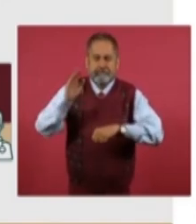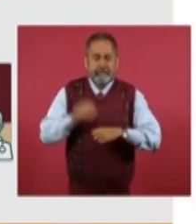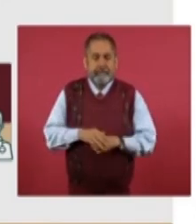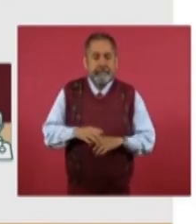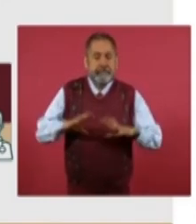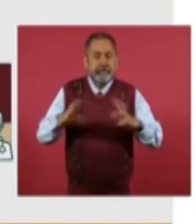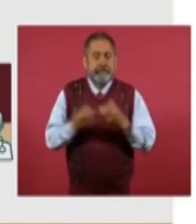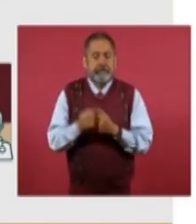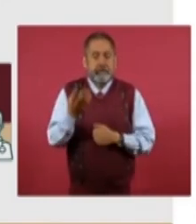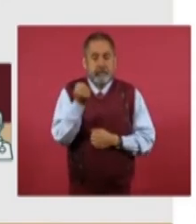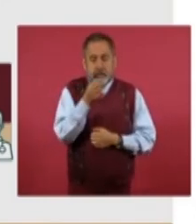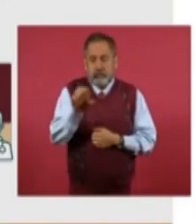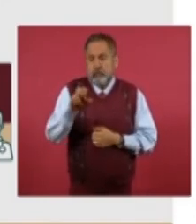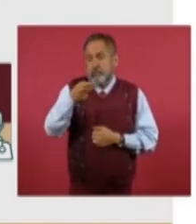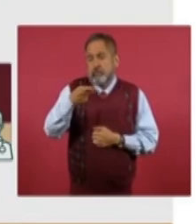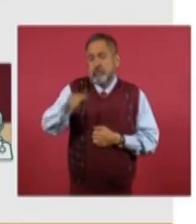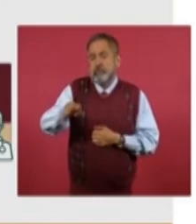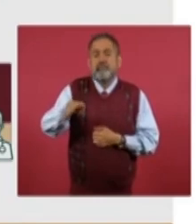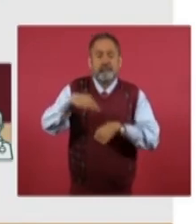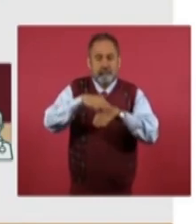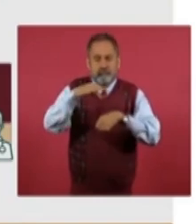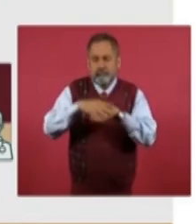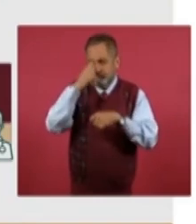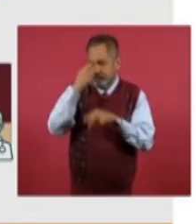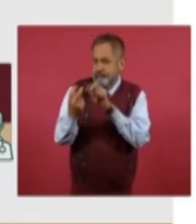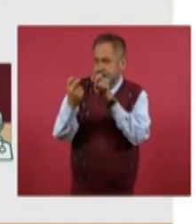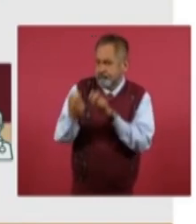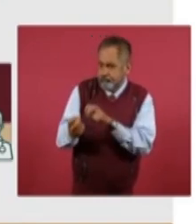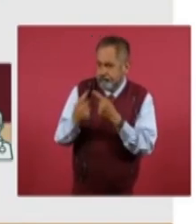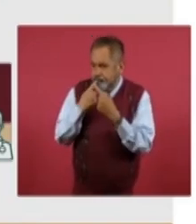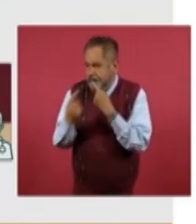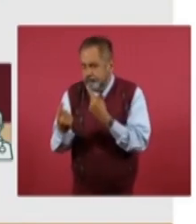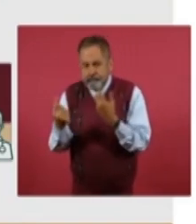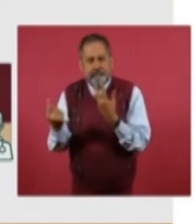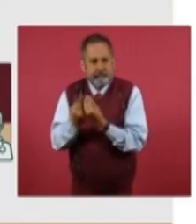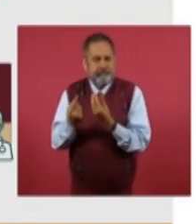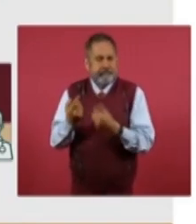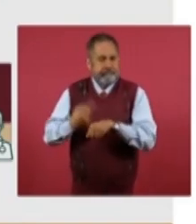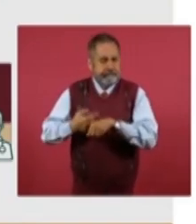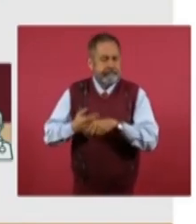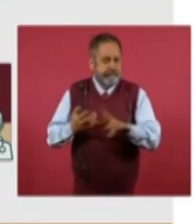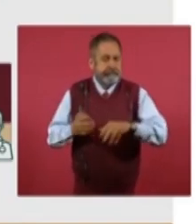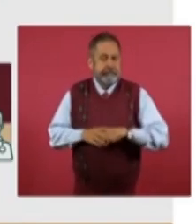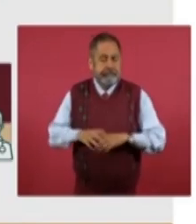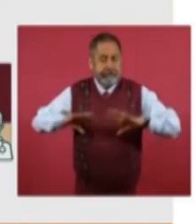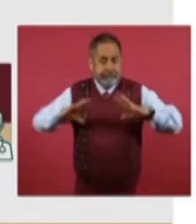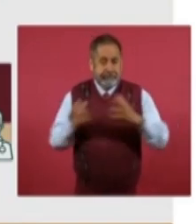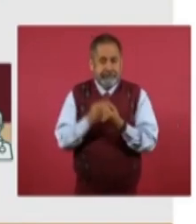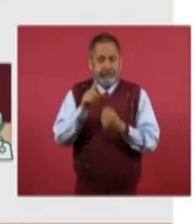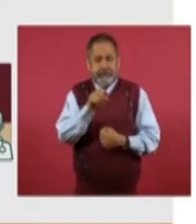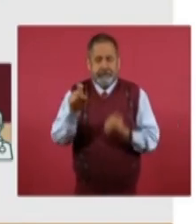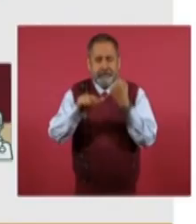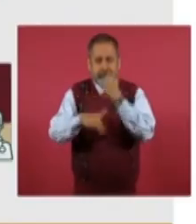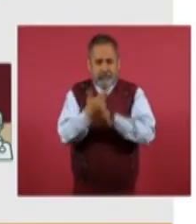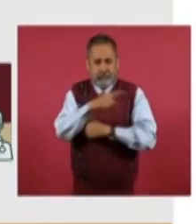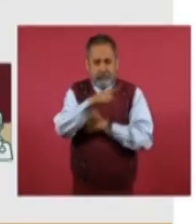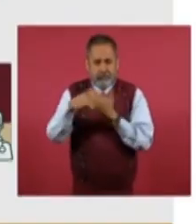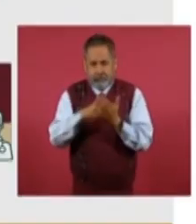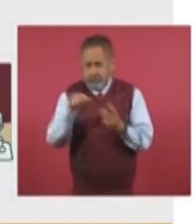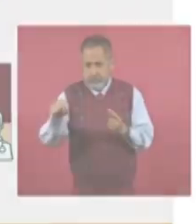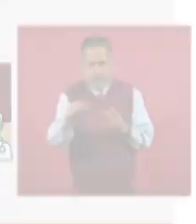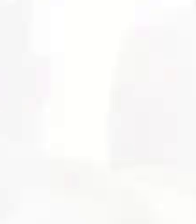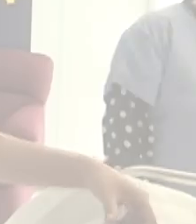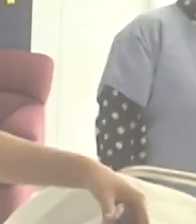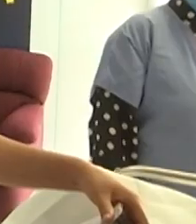989 médicos generales atendiendo en primer nivel con lo que ya se cuenta con 112 centros de salud trabajando de lunes